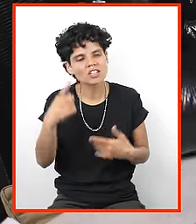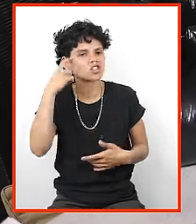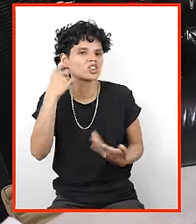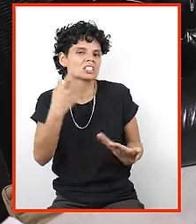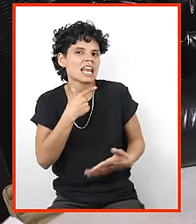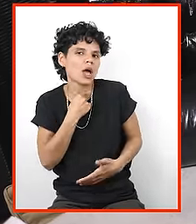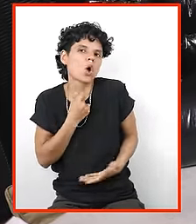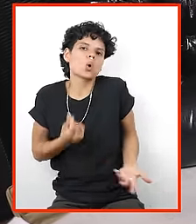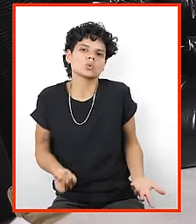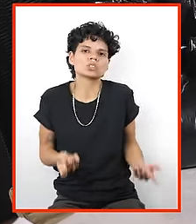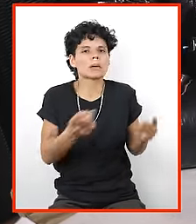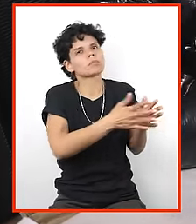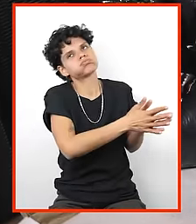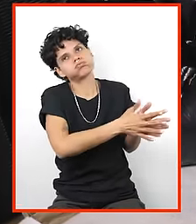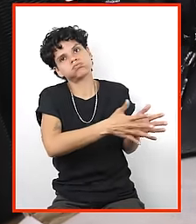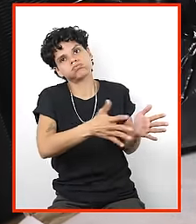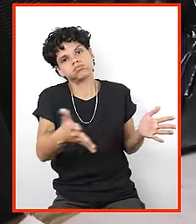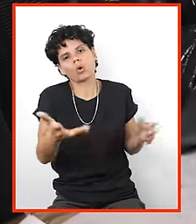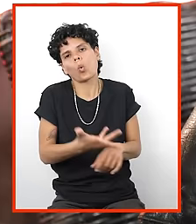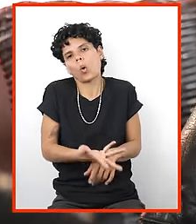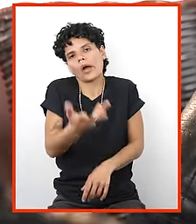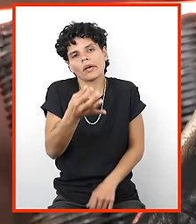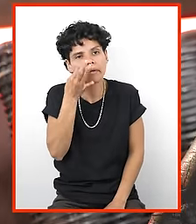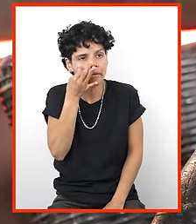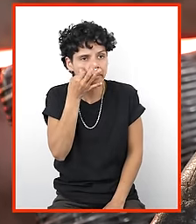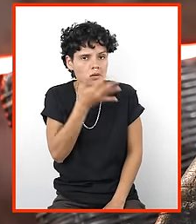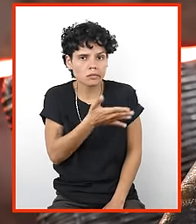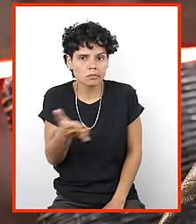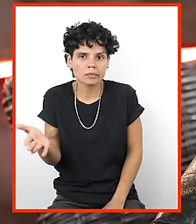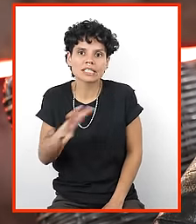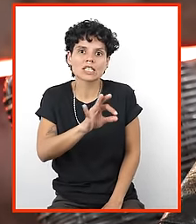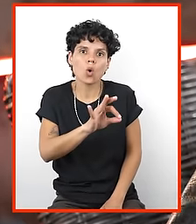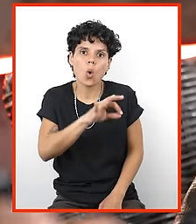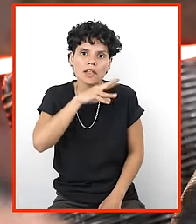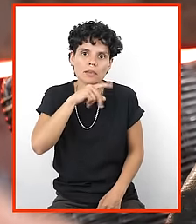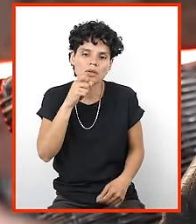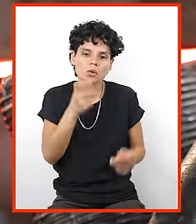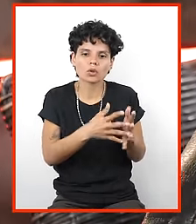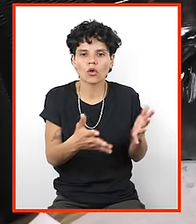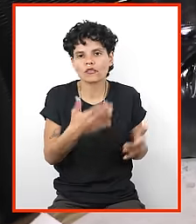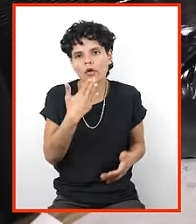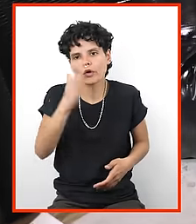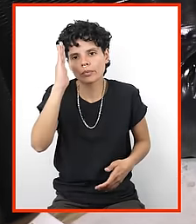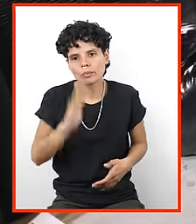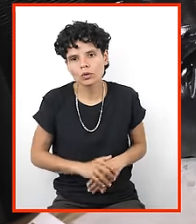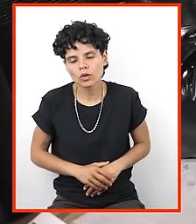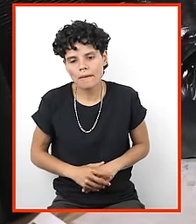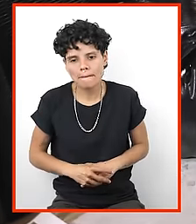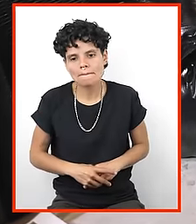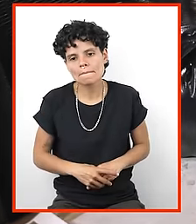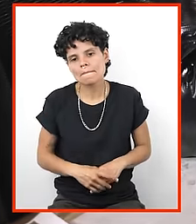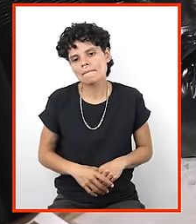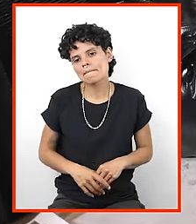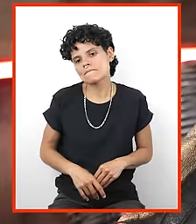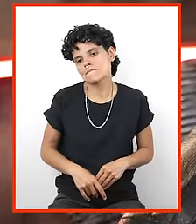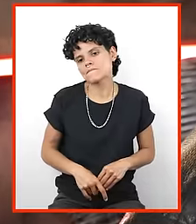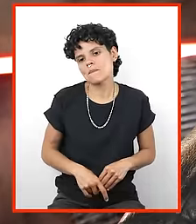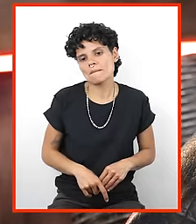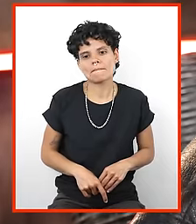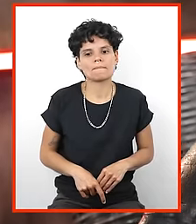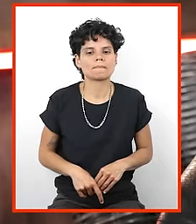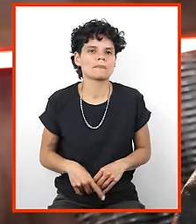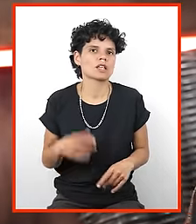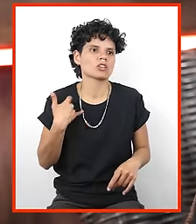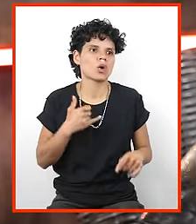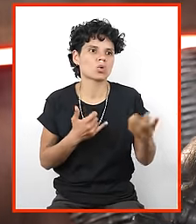le gusta, pues si no, ¿para qué tan hueón? ¿O no? Estar 50 minutos pienso viendo la hueá. Pienso lo mismo. Oye. Que no te cae bien la otra